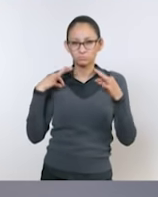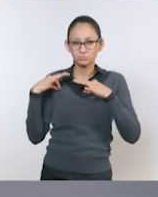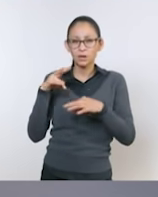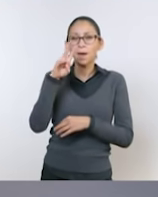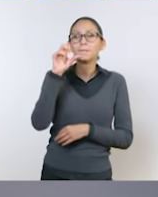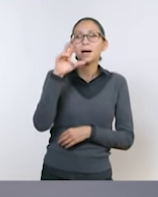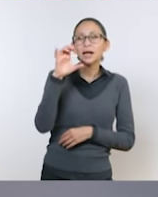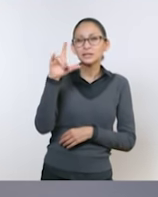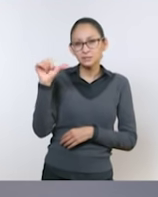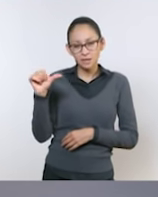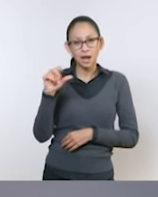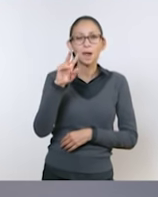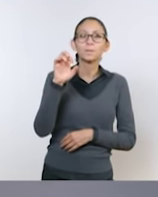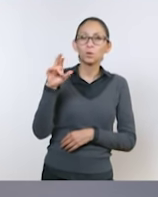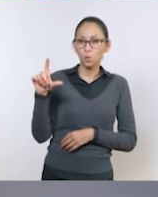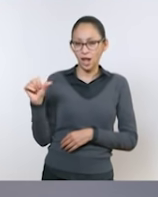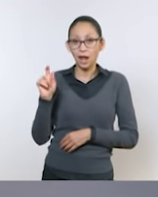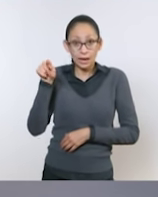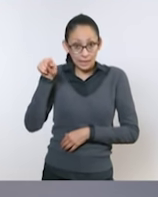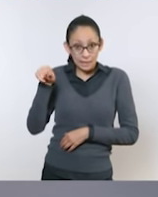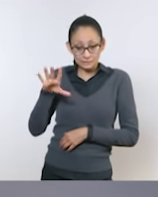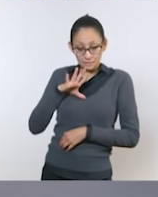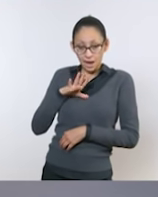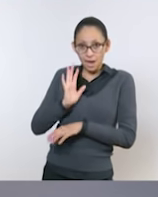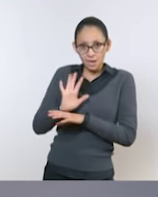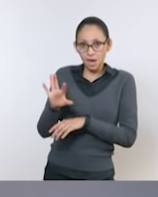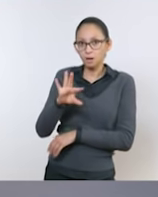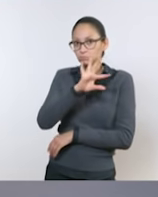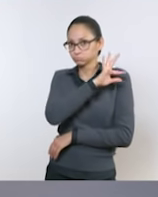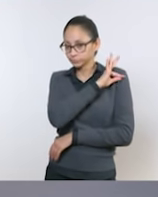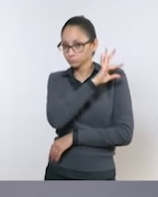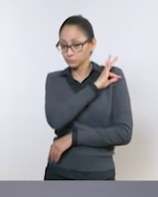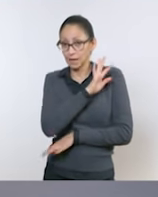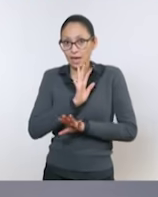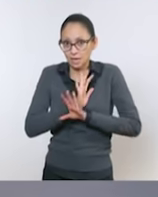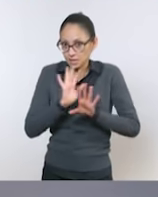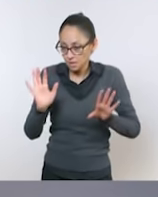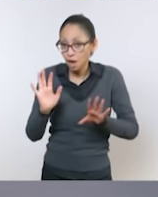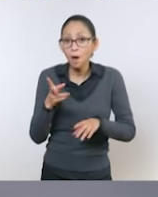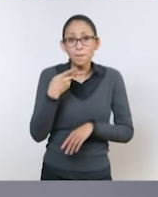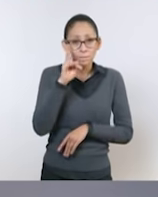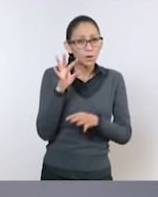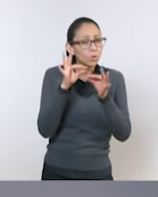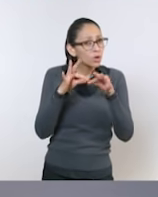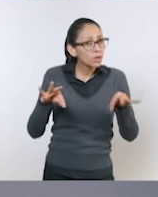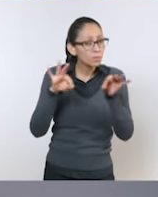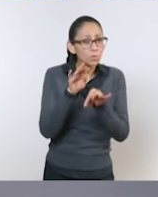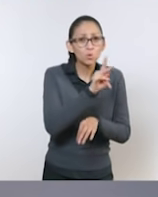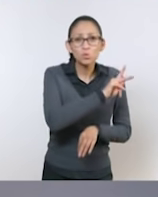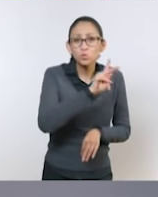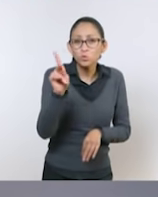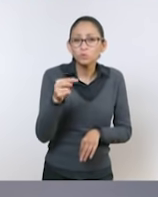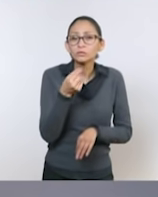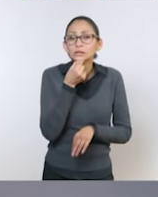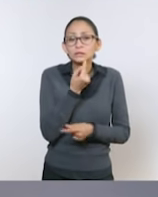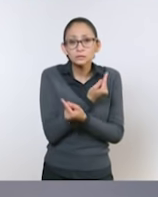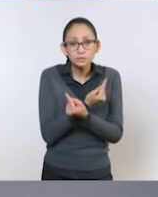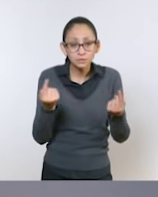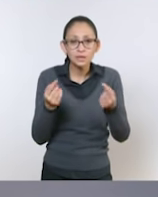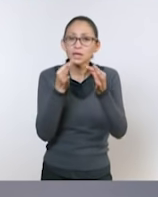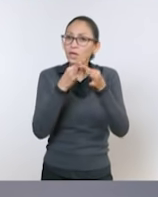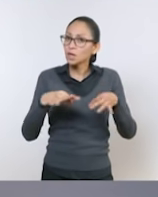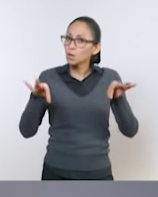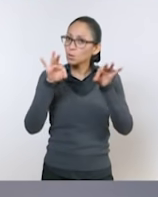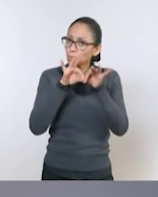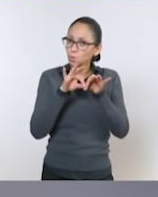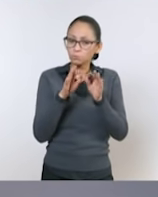sarampión, la varicela y la viruela. Estas ya cuentan con vacuna, Por eso es importante que todas las niñas y